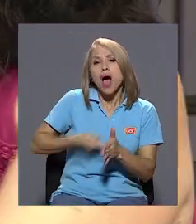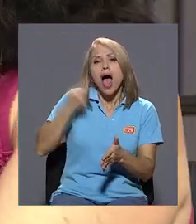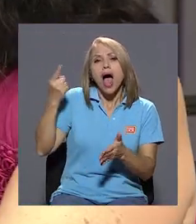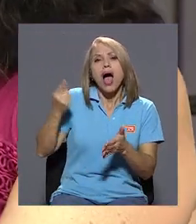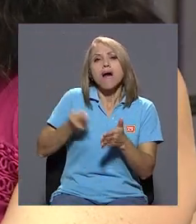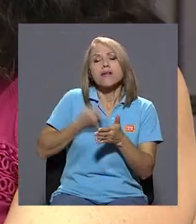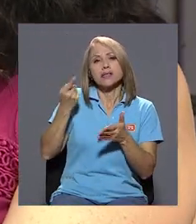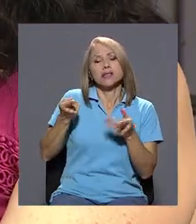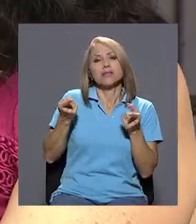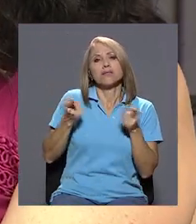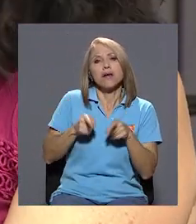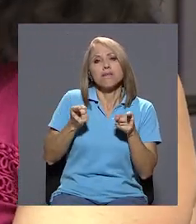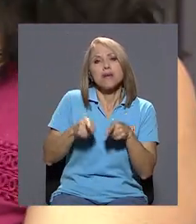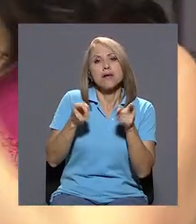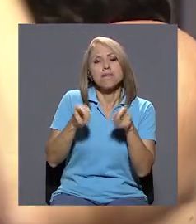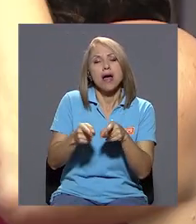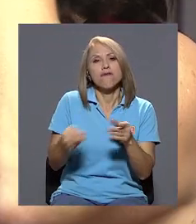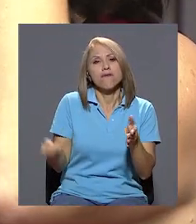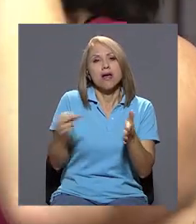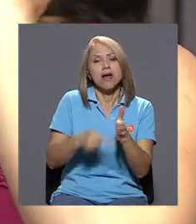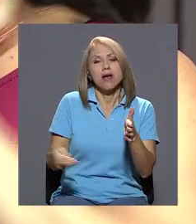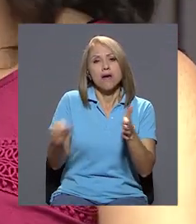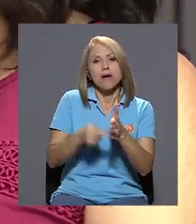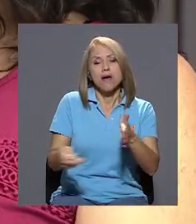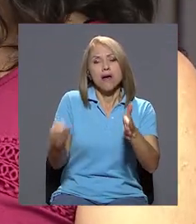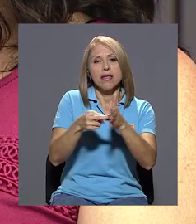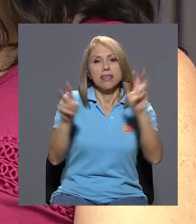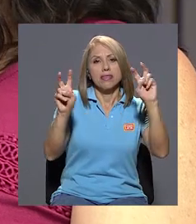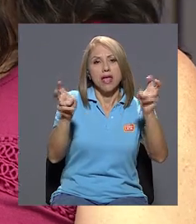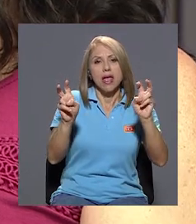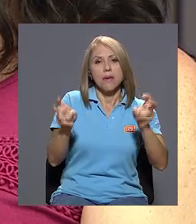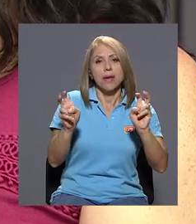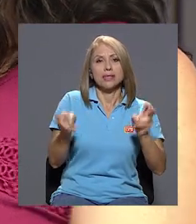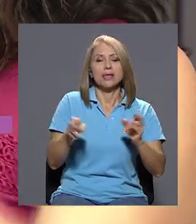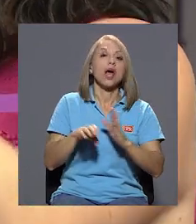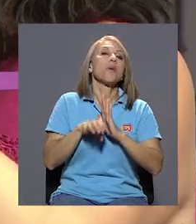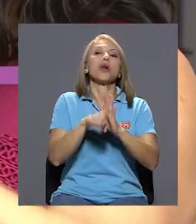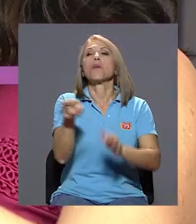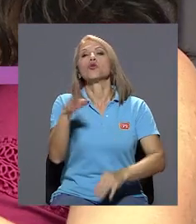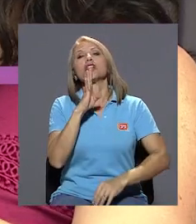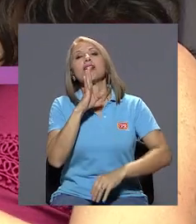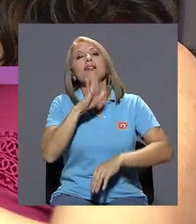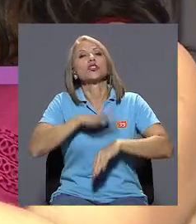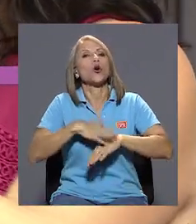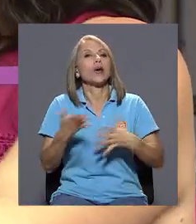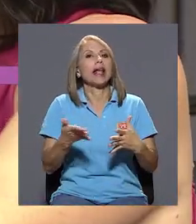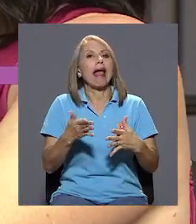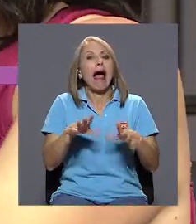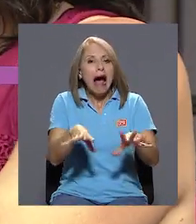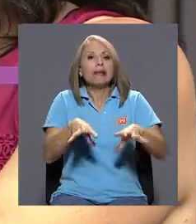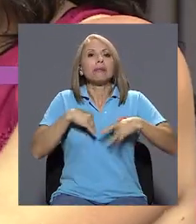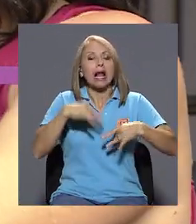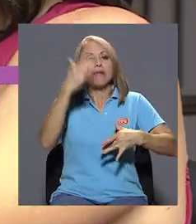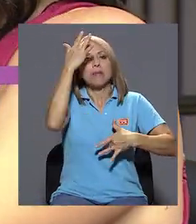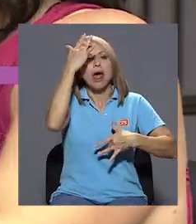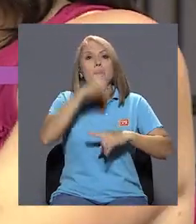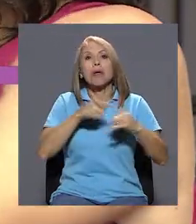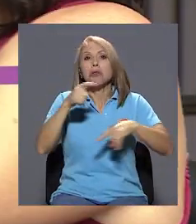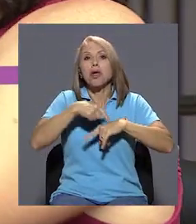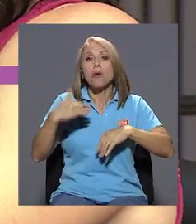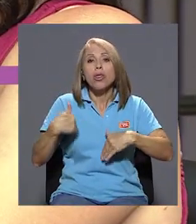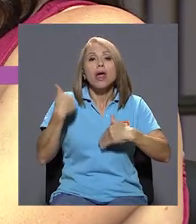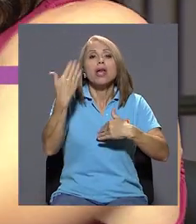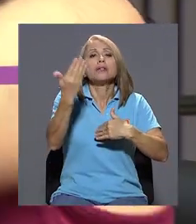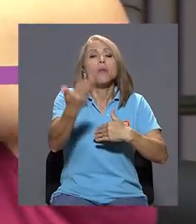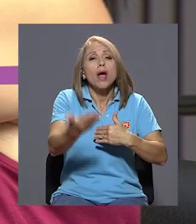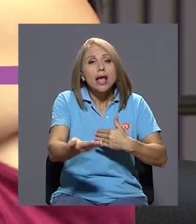temas recurrentes en el sentido que tal vez, bueno, ustedes hablaron, bueno, cómo aceptar. Pero pasa el tiempo y tal vez vuelven a,